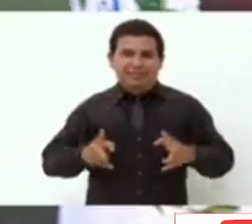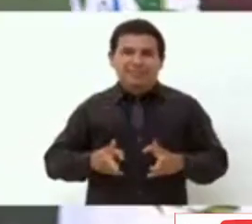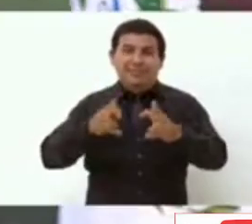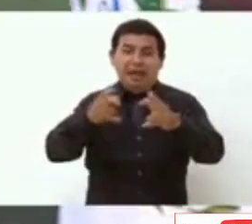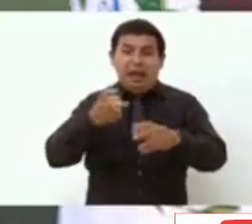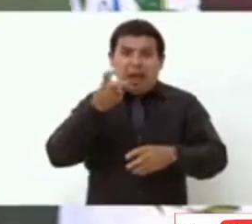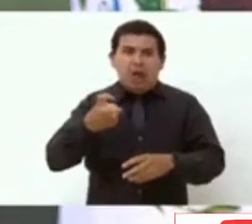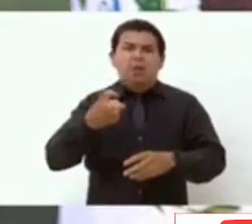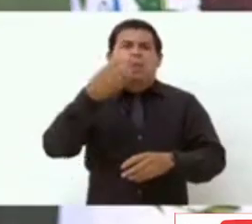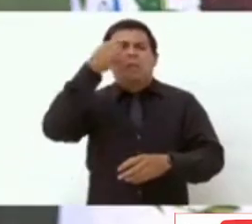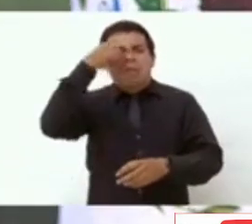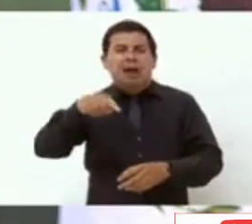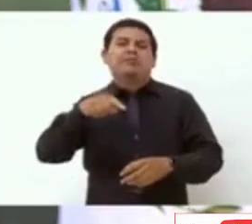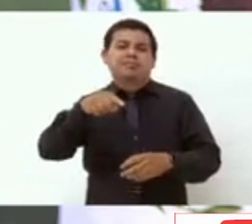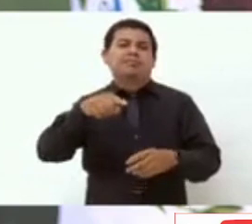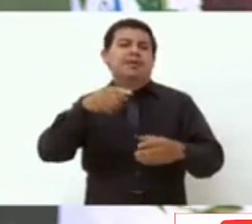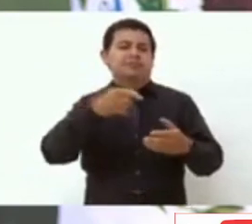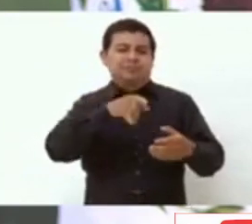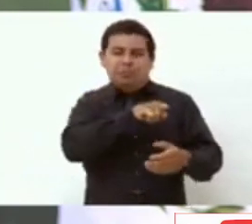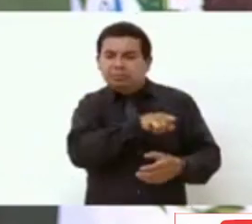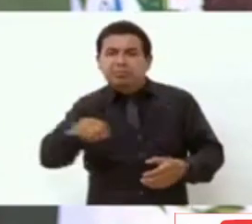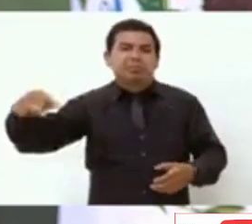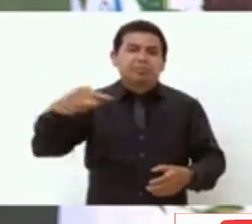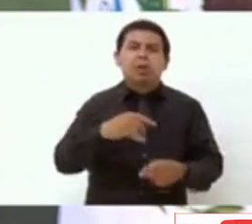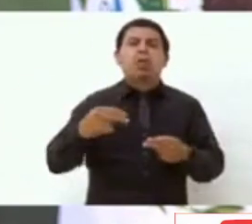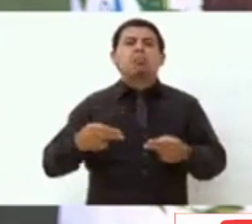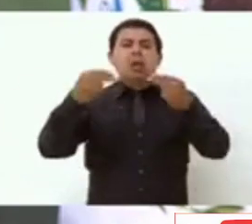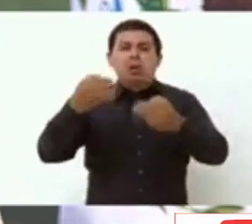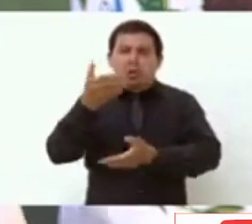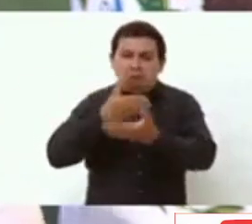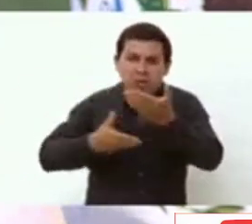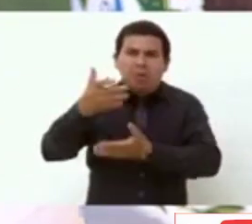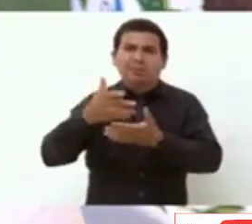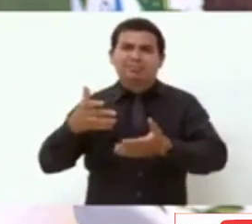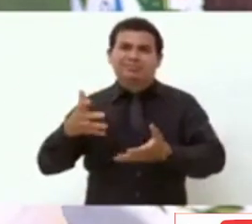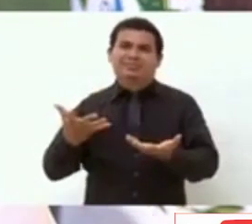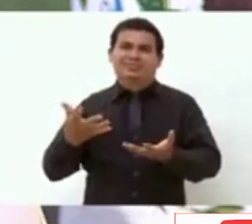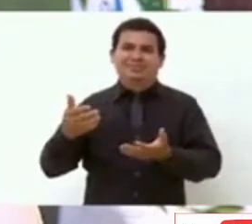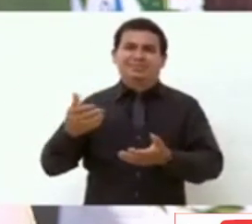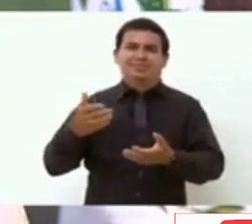acortar mucho el tiempo de Oaxaca a la costa, de